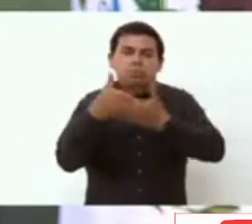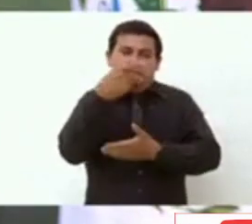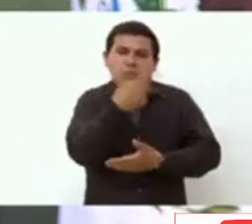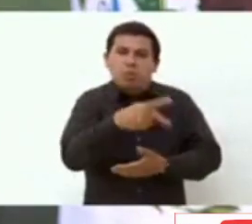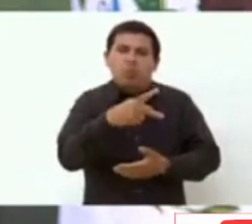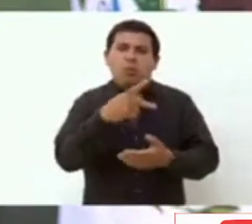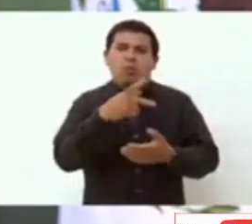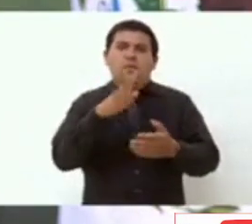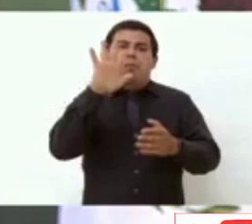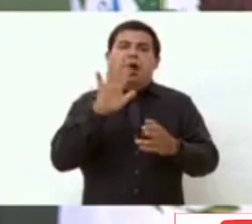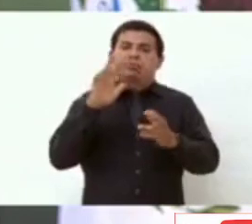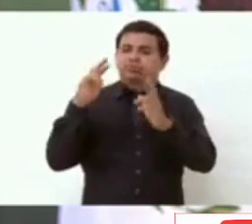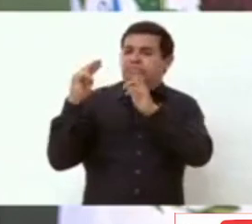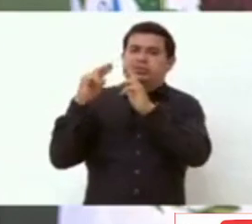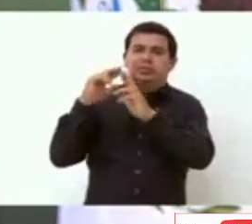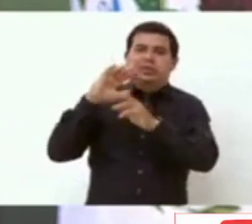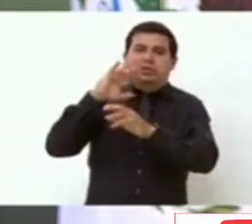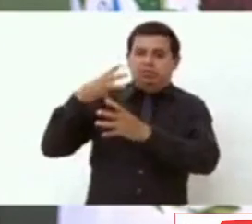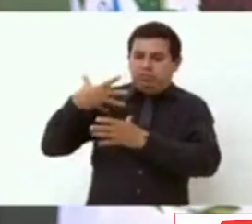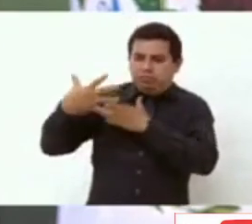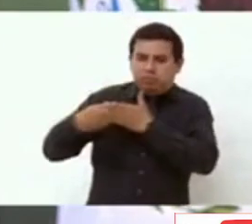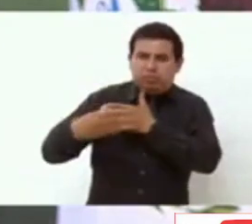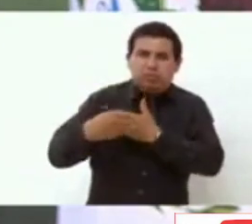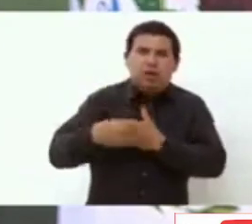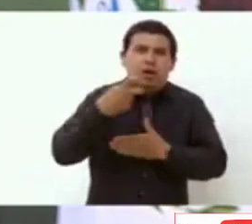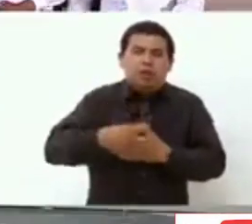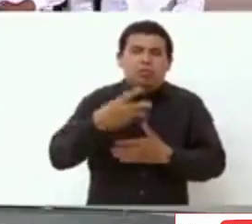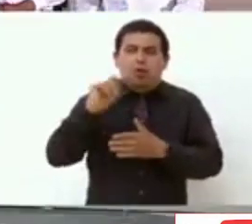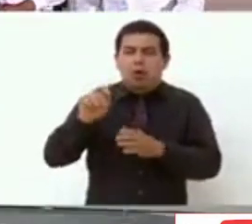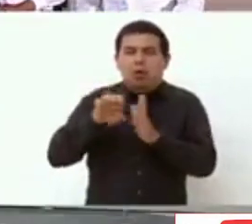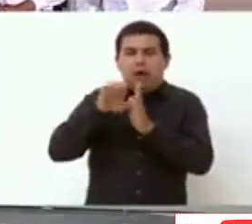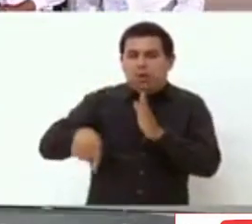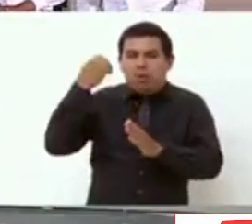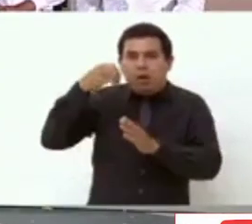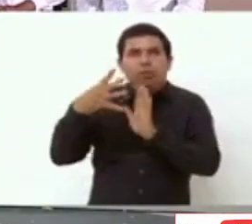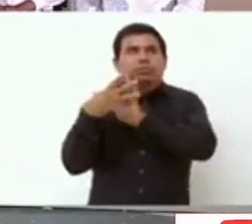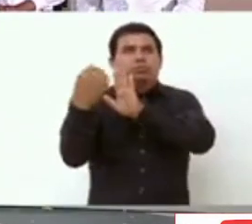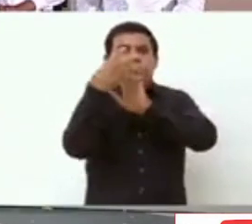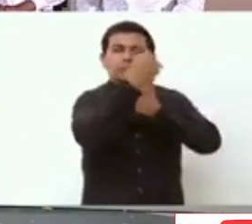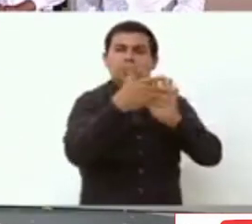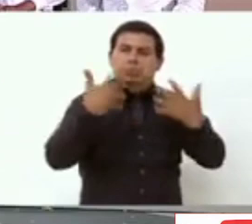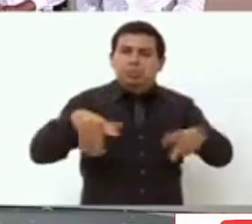culturales, religiosos. Fíjense, Oaxaca tiene